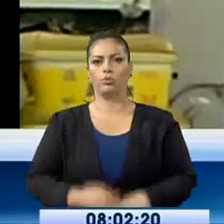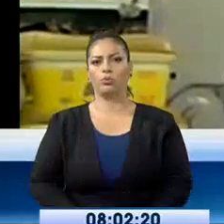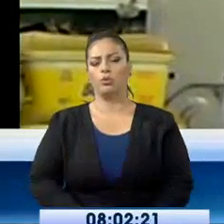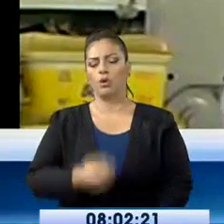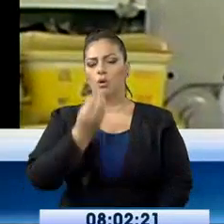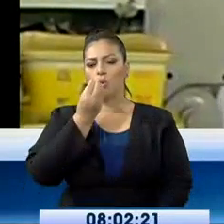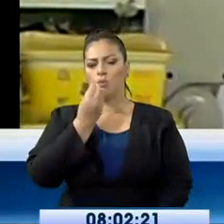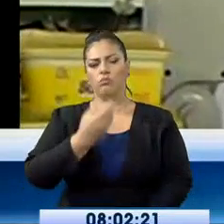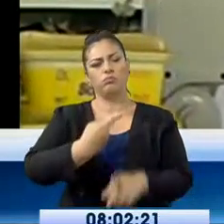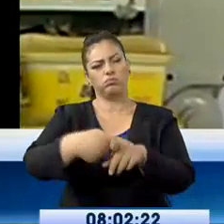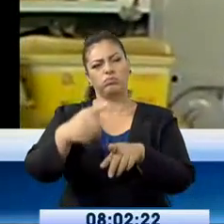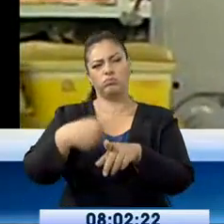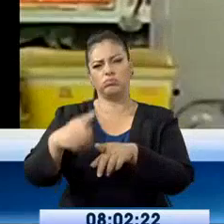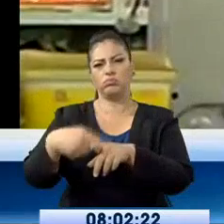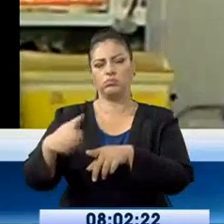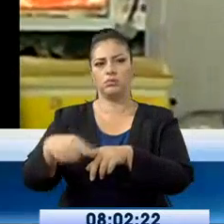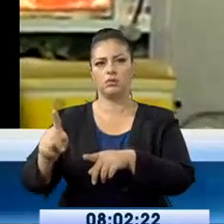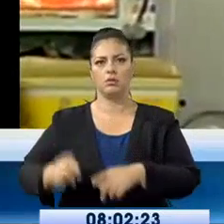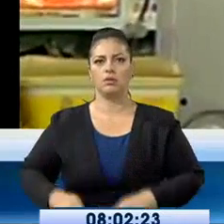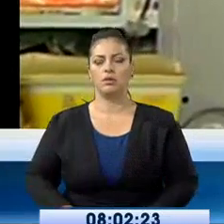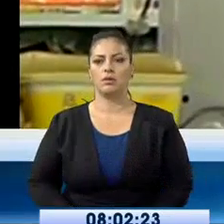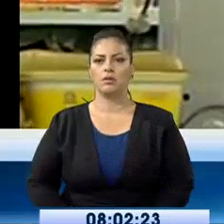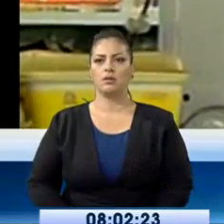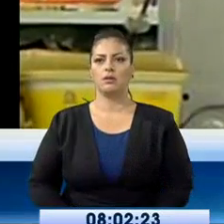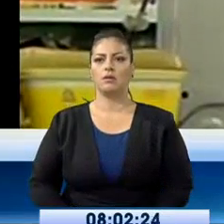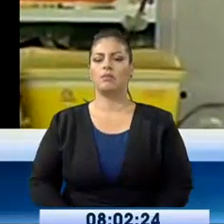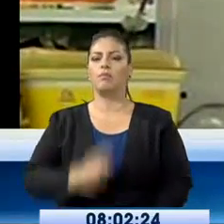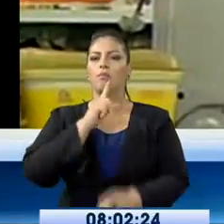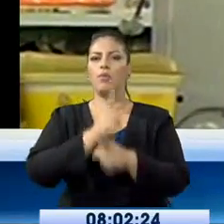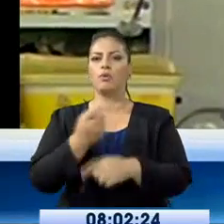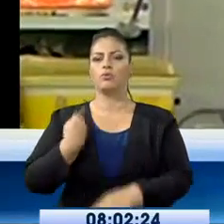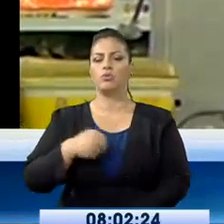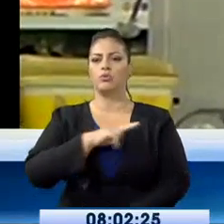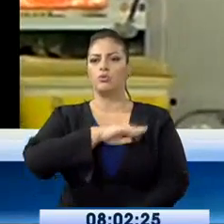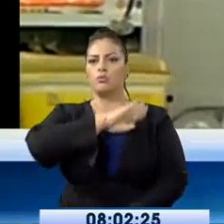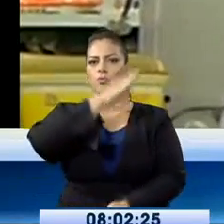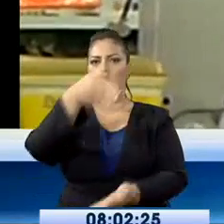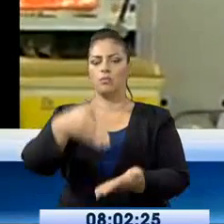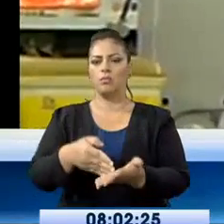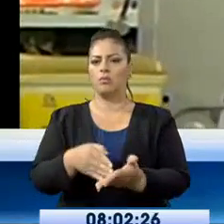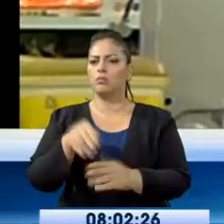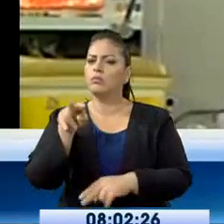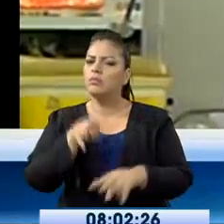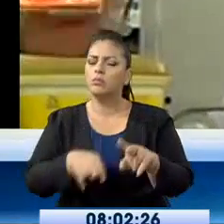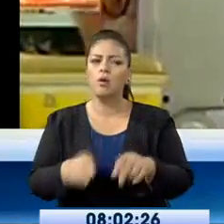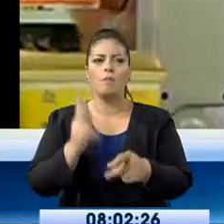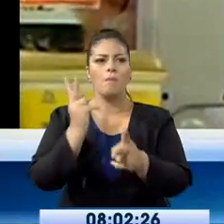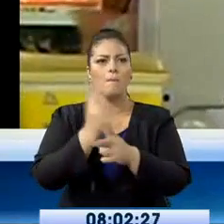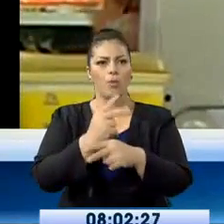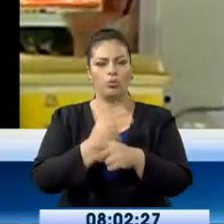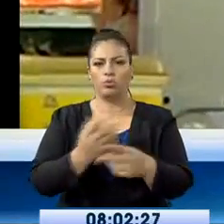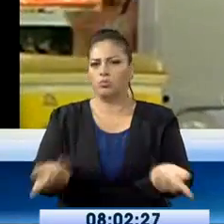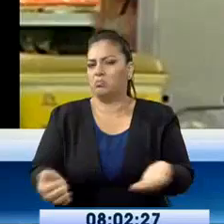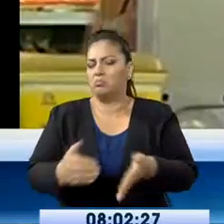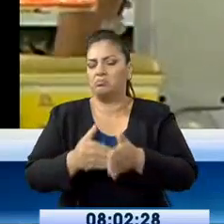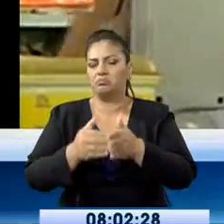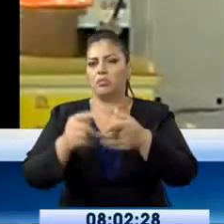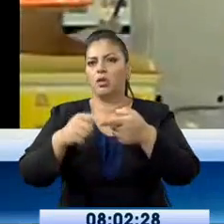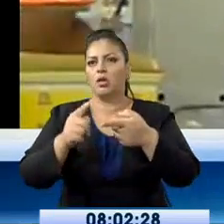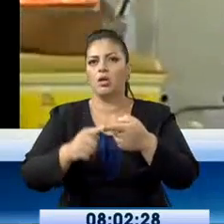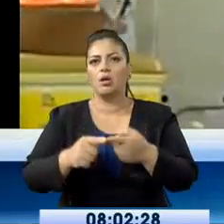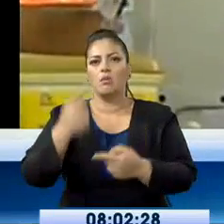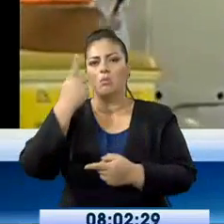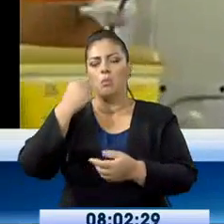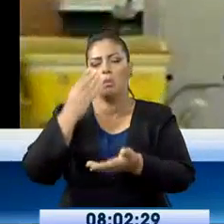básica. Para lo cual nosotros, estando aquí, no hemos identificado varios productos como la cebolla colorada, como el